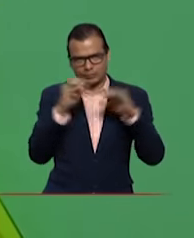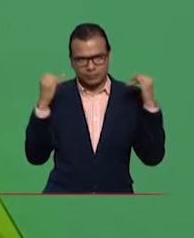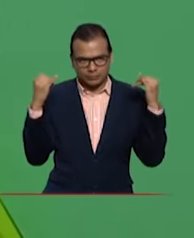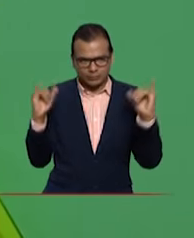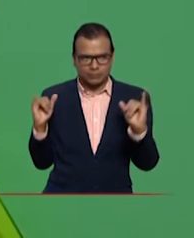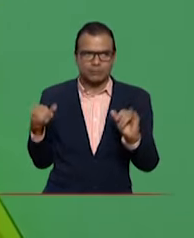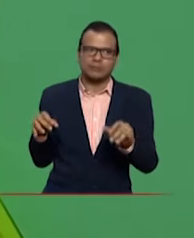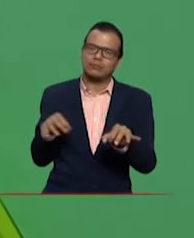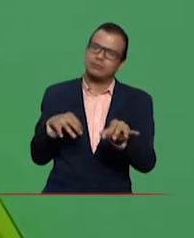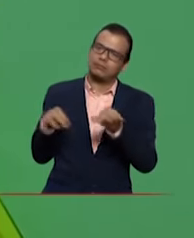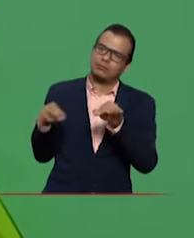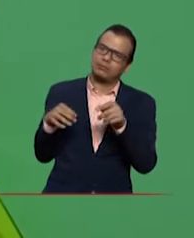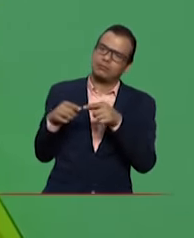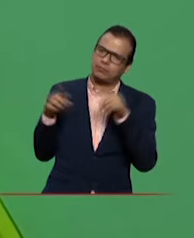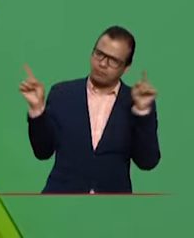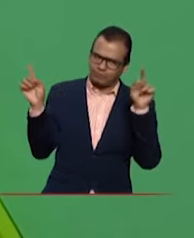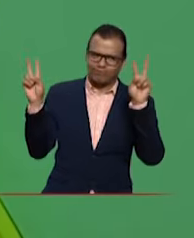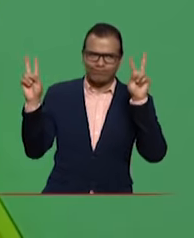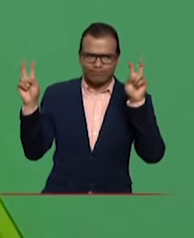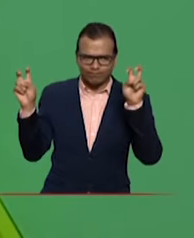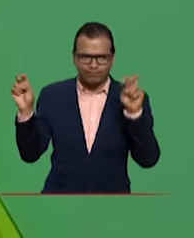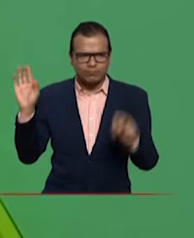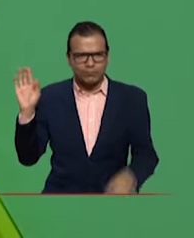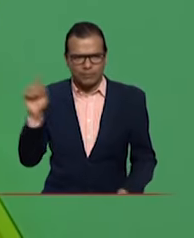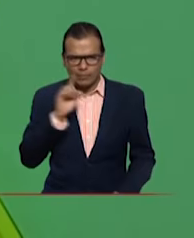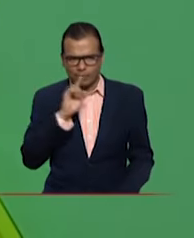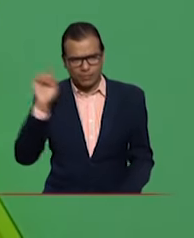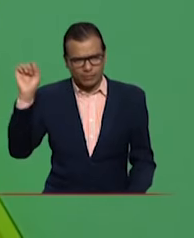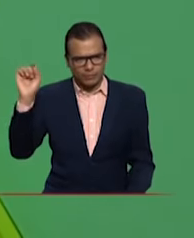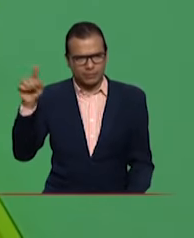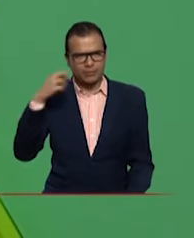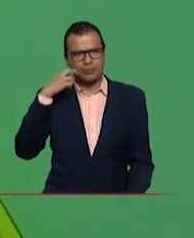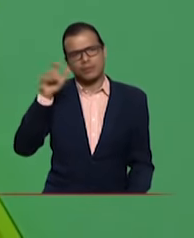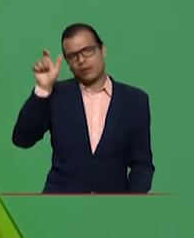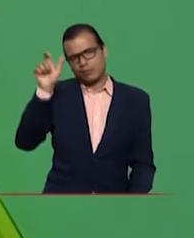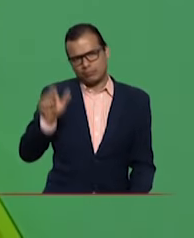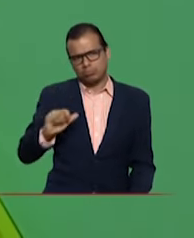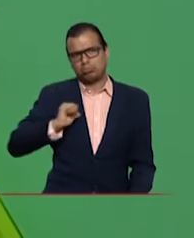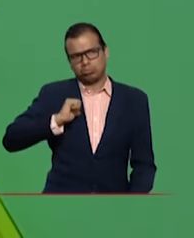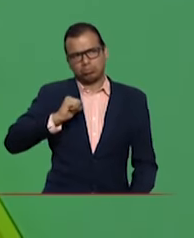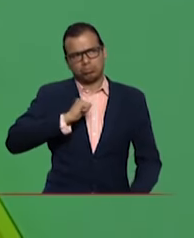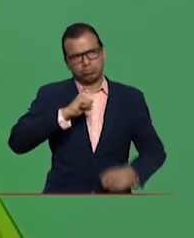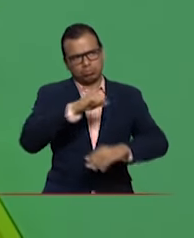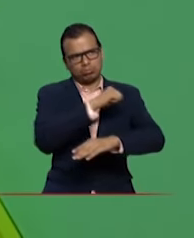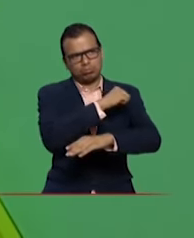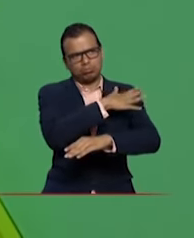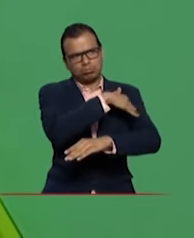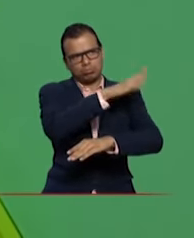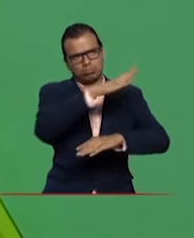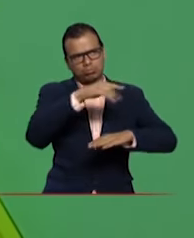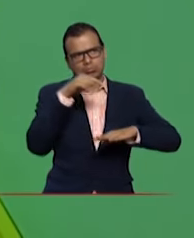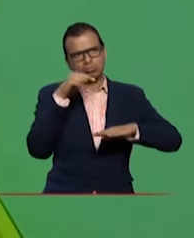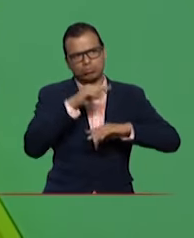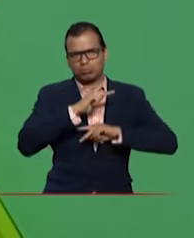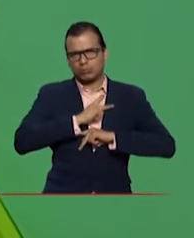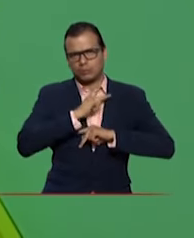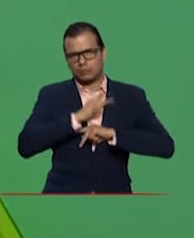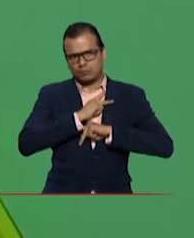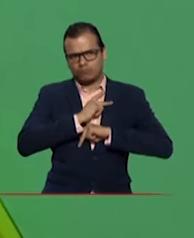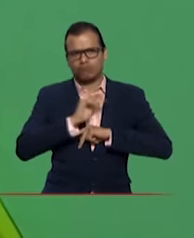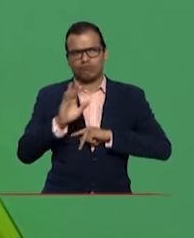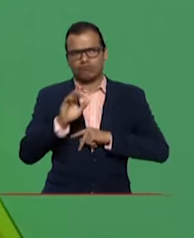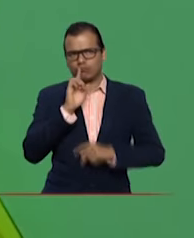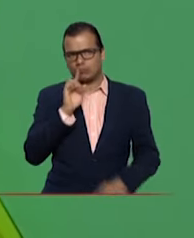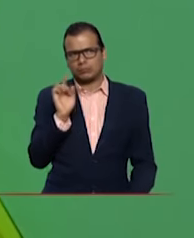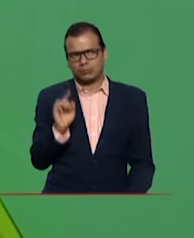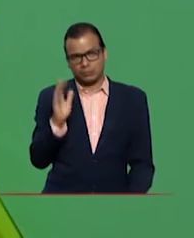Intentemos ahondar un poquito más en ese tema, director. Si alguien es propietario, en este caso de una zona de páramo, ¿por qué